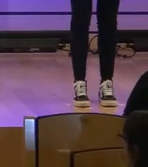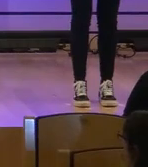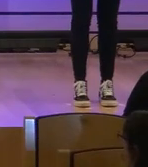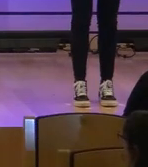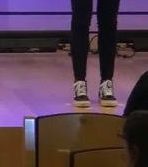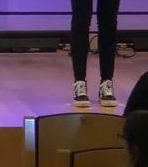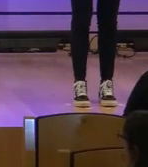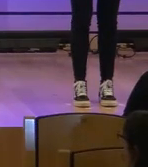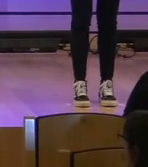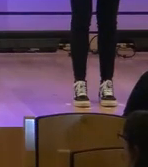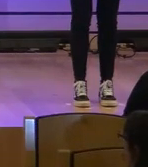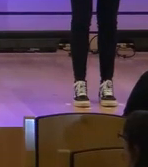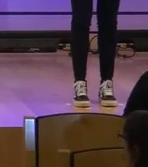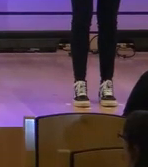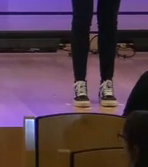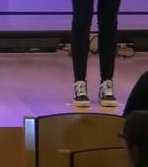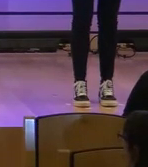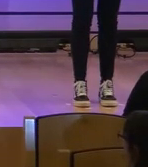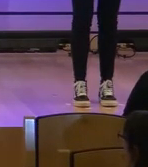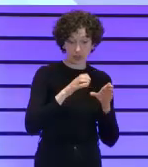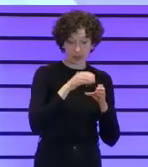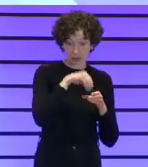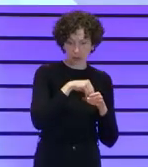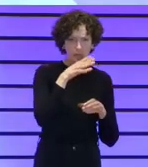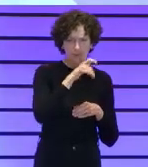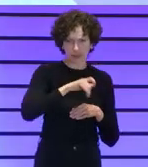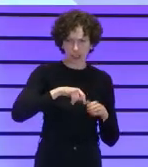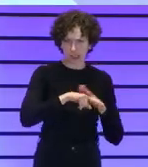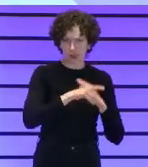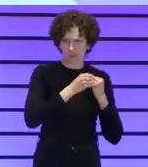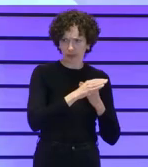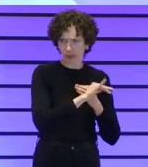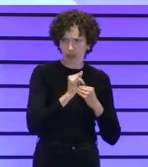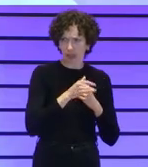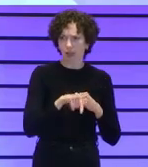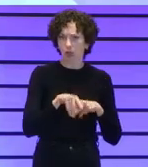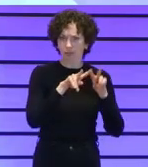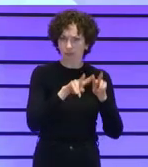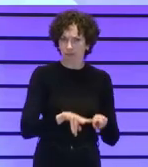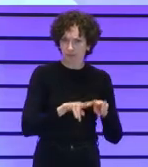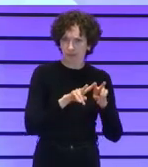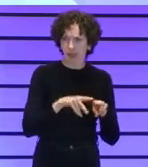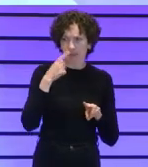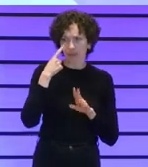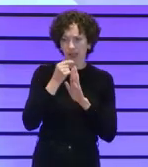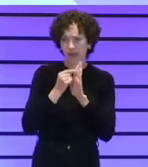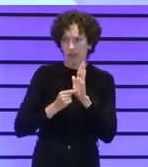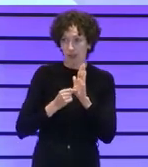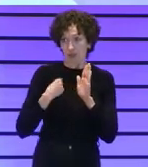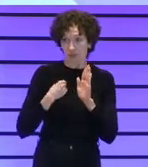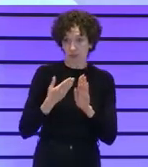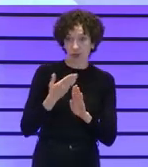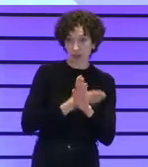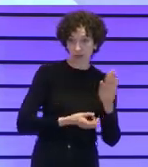ese equipo interno de la federación porque tenemos grandes gestores ha sido un análisis en base a algunos de los indicadores que se establecían